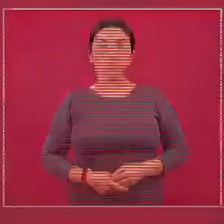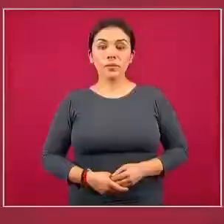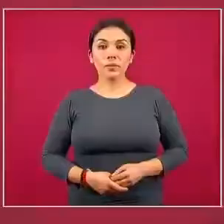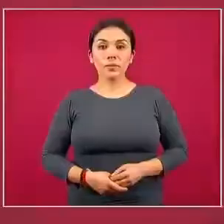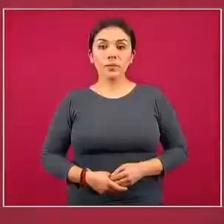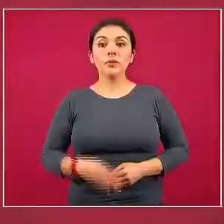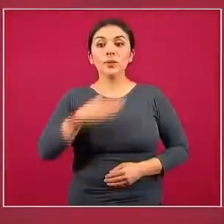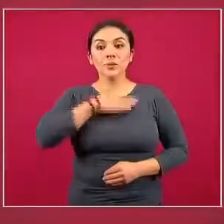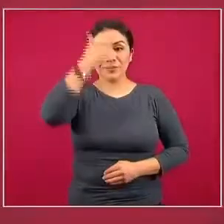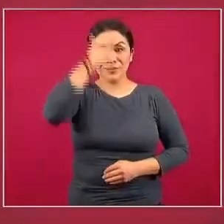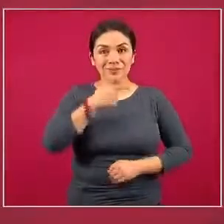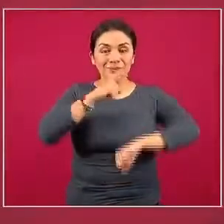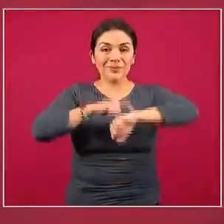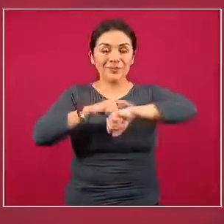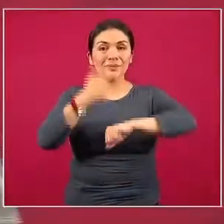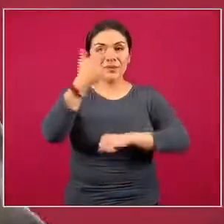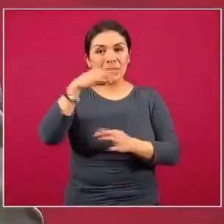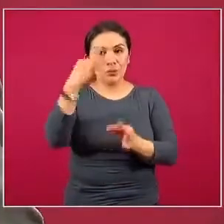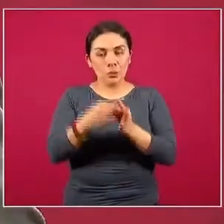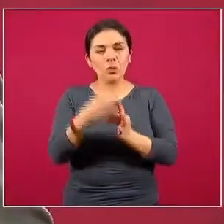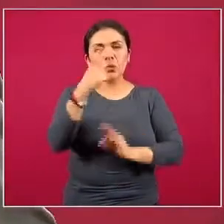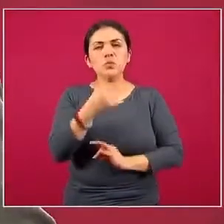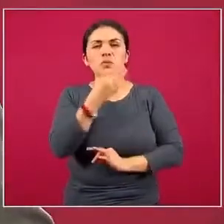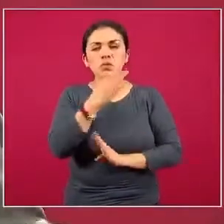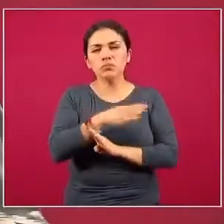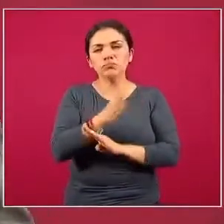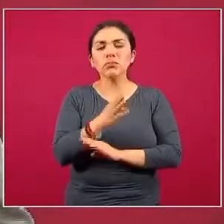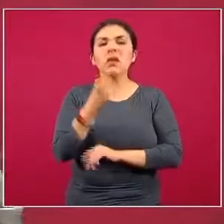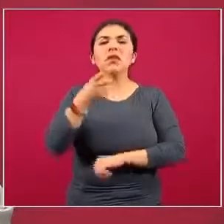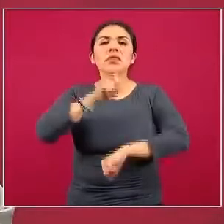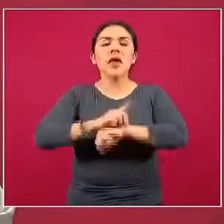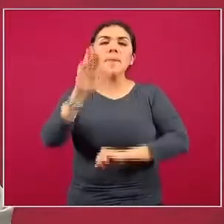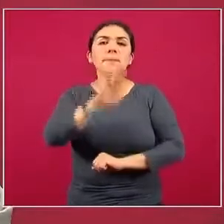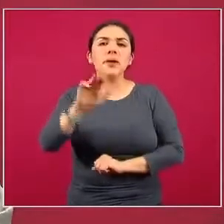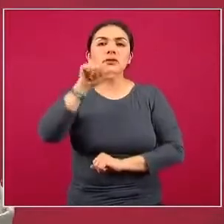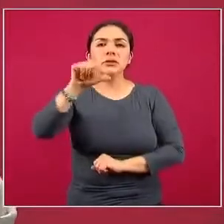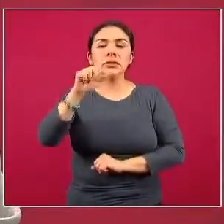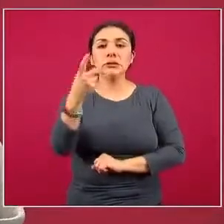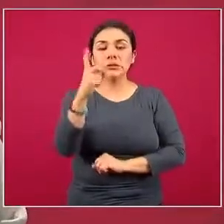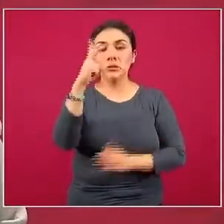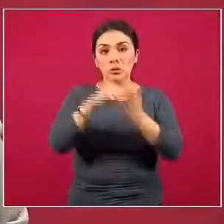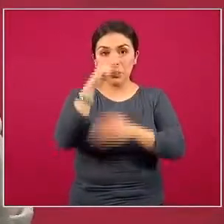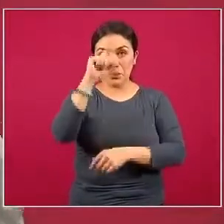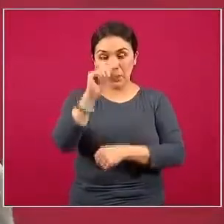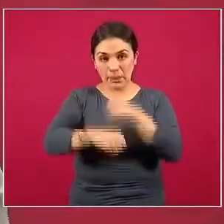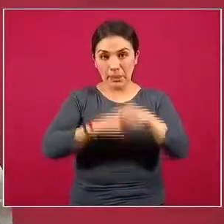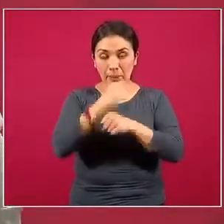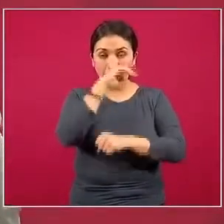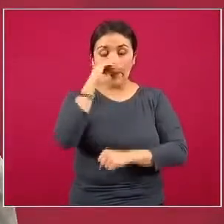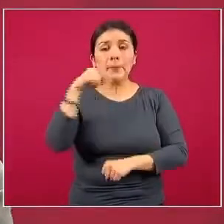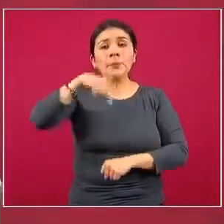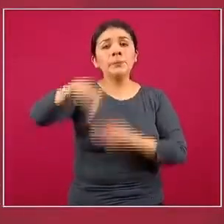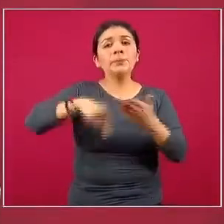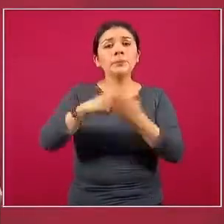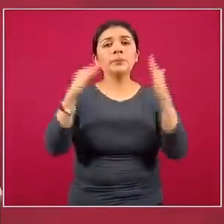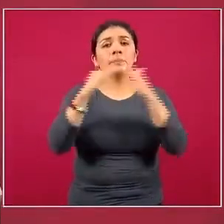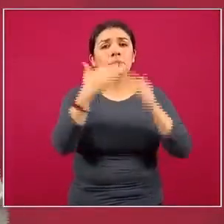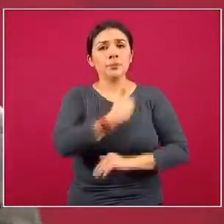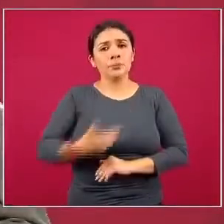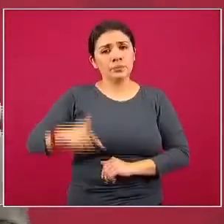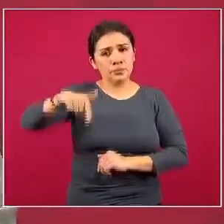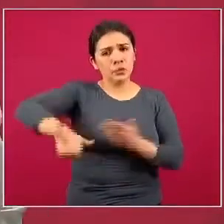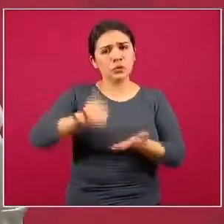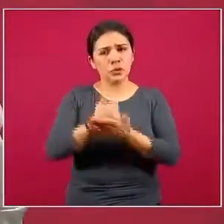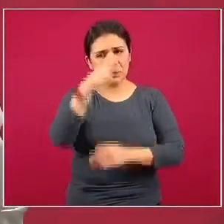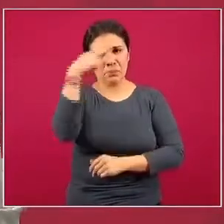Son las 19:01 del miércoles 16 de diciembre de 2020. Estamos en el Palacio Nacional de México,